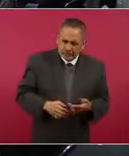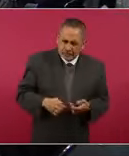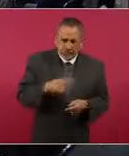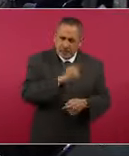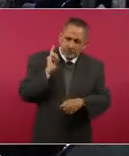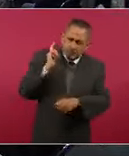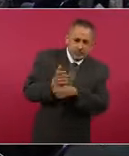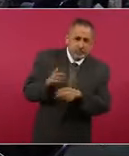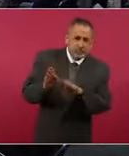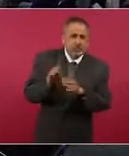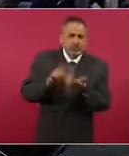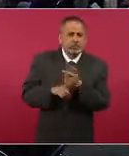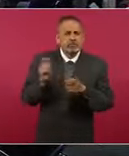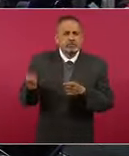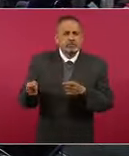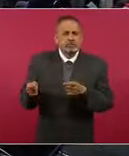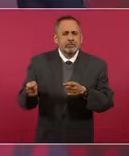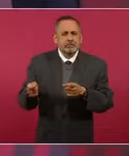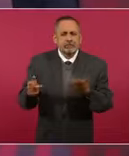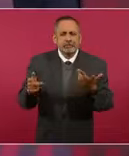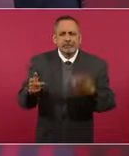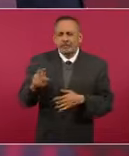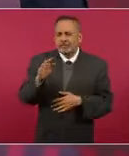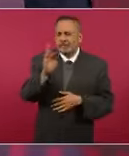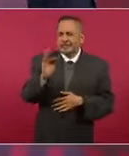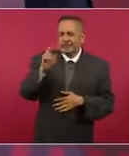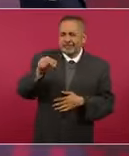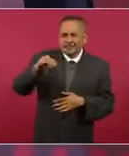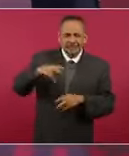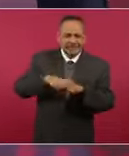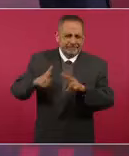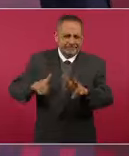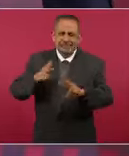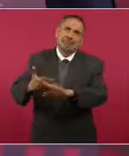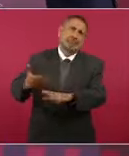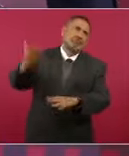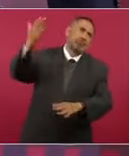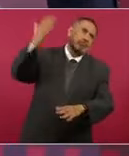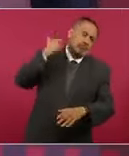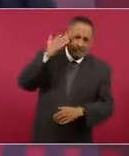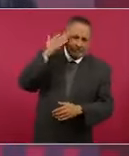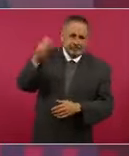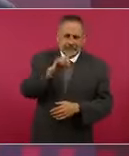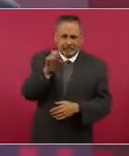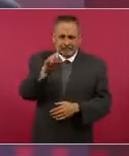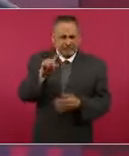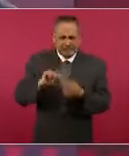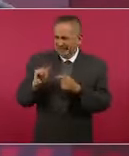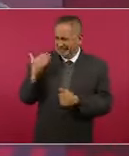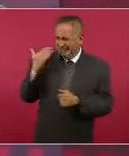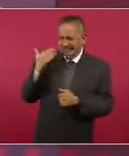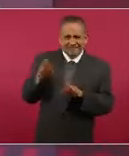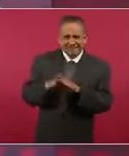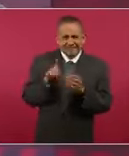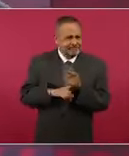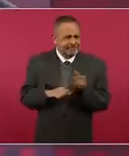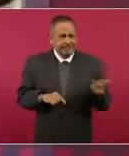los ferrocarriles. Ya no hablemos de los ferrocarriles, que eso fue en la época de Zedillo. No, ahora,